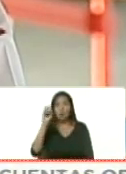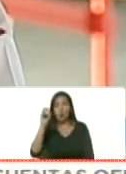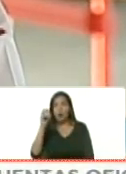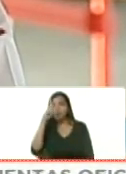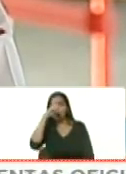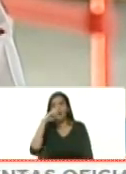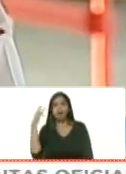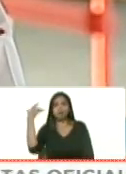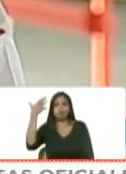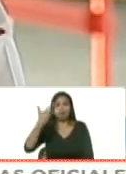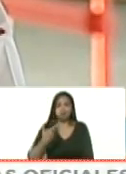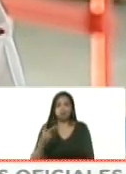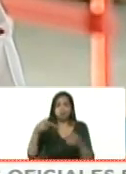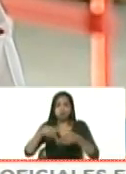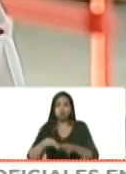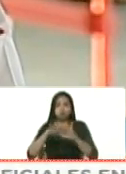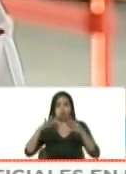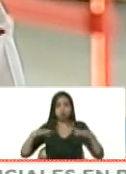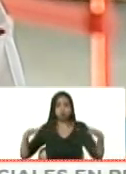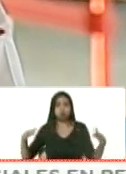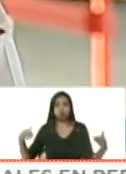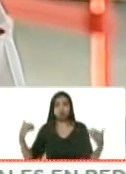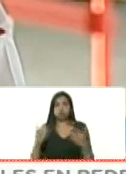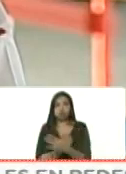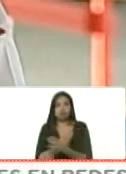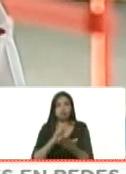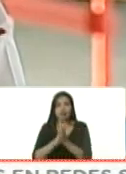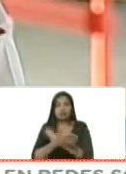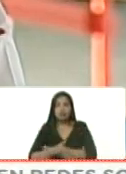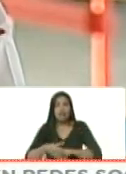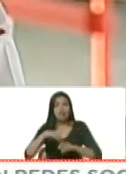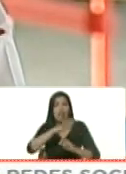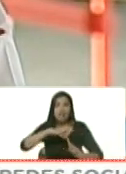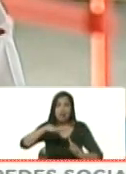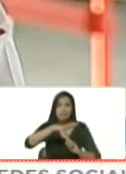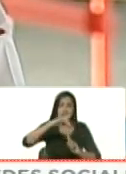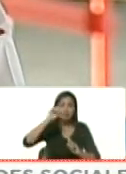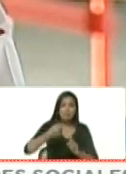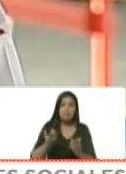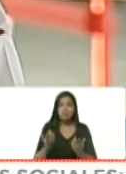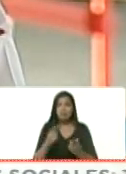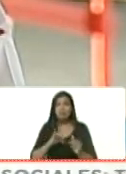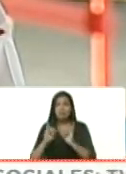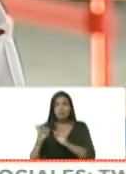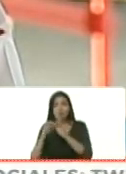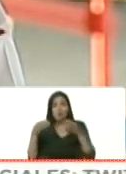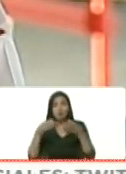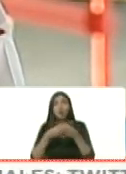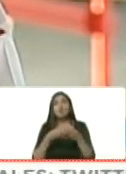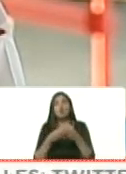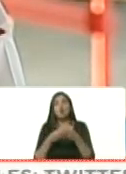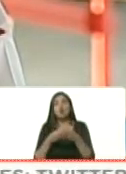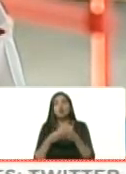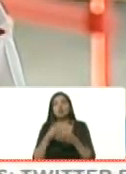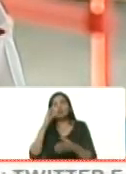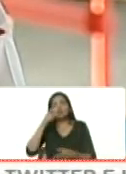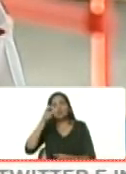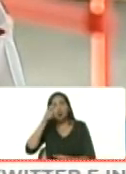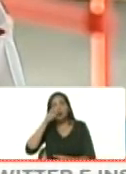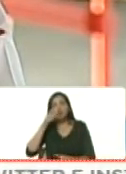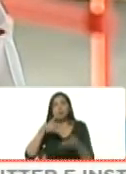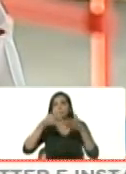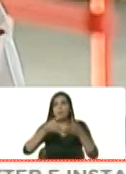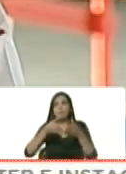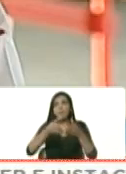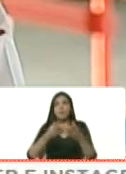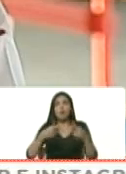generando degradación y medio ambiente y pasivos ambientales. Adicionalmente, se está planteando en esa mesa de seguridad marítima la adhesión de